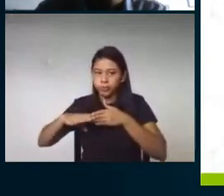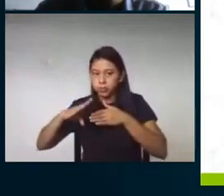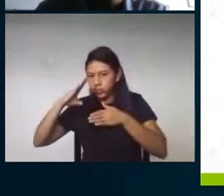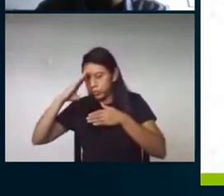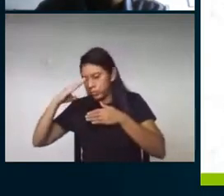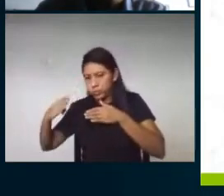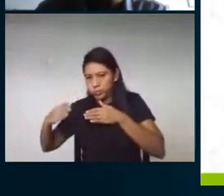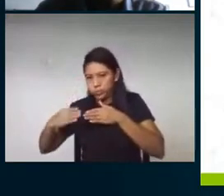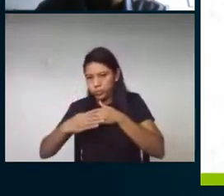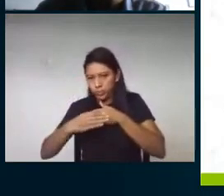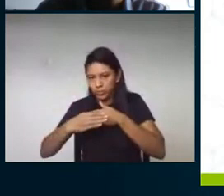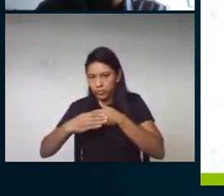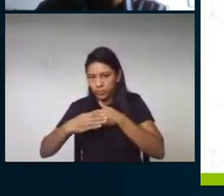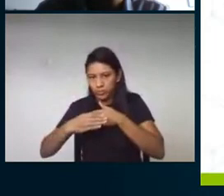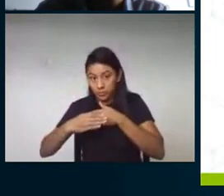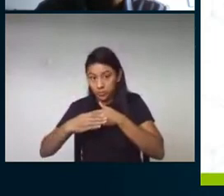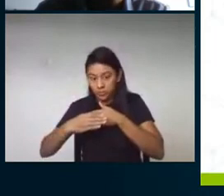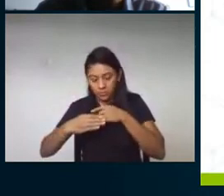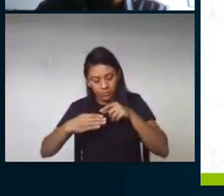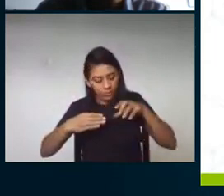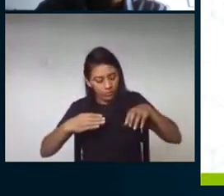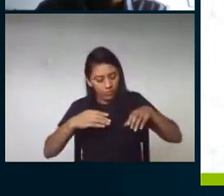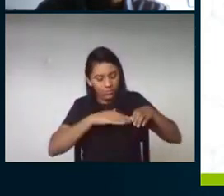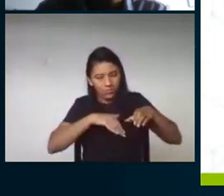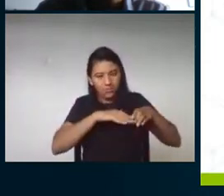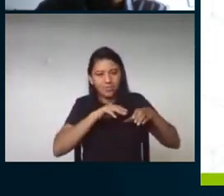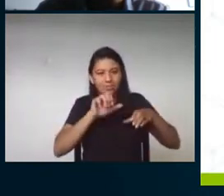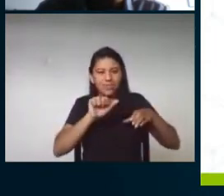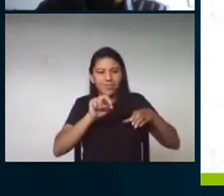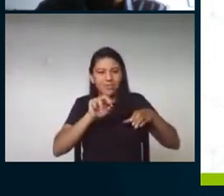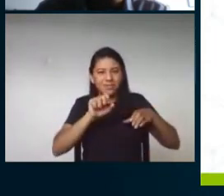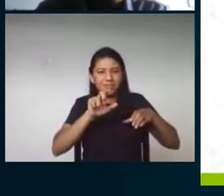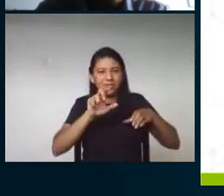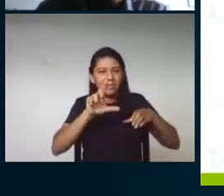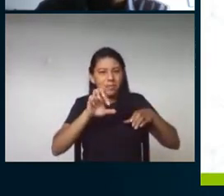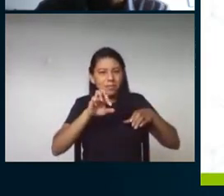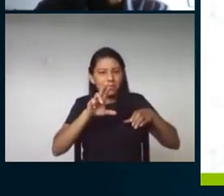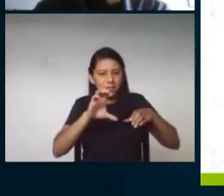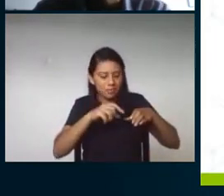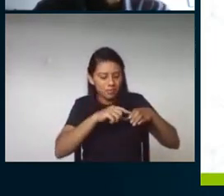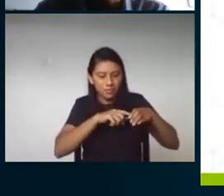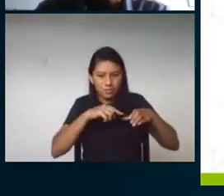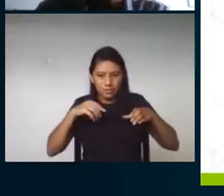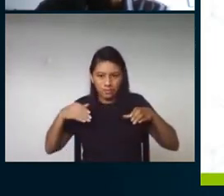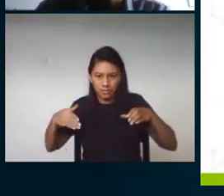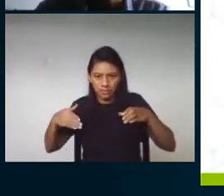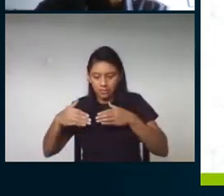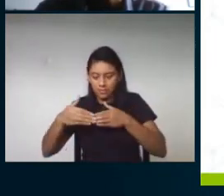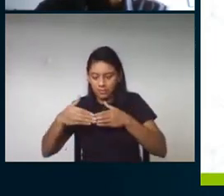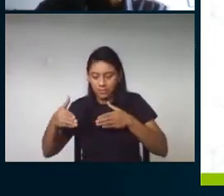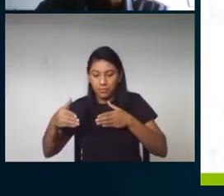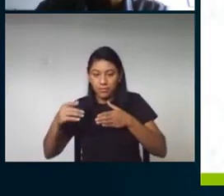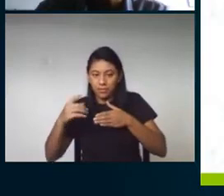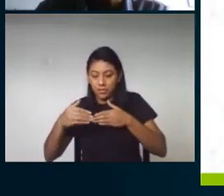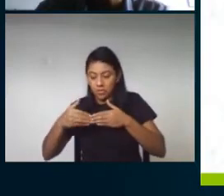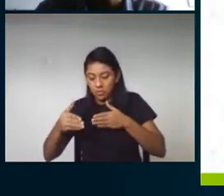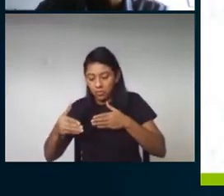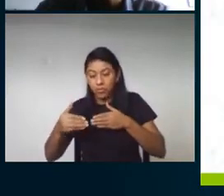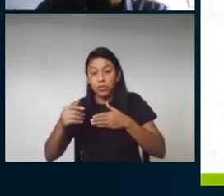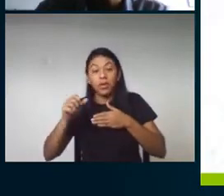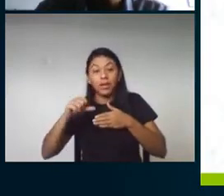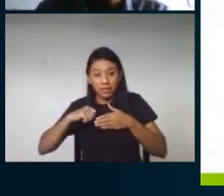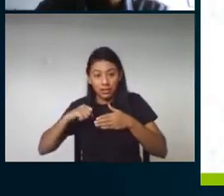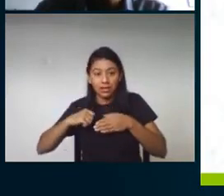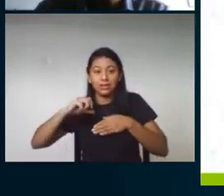esta unidad que se llama el canal parcial. La planta fue diseñada con 3 compuertas de acceso, pero normalmente opera con una compuerta de acceso.